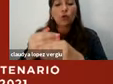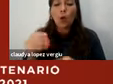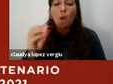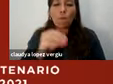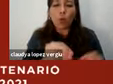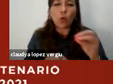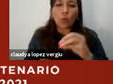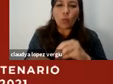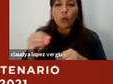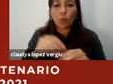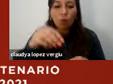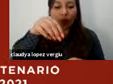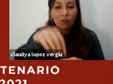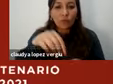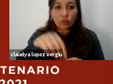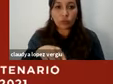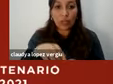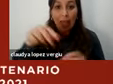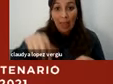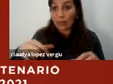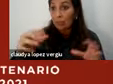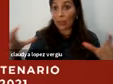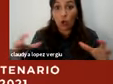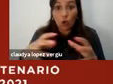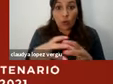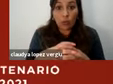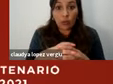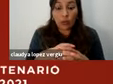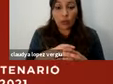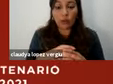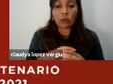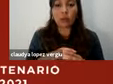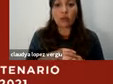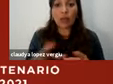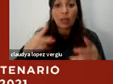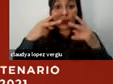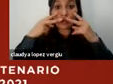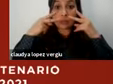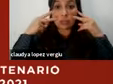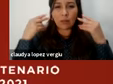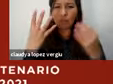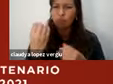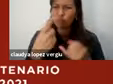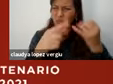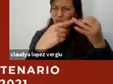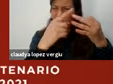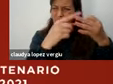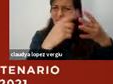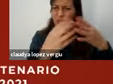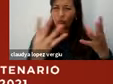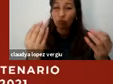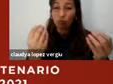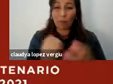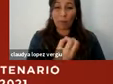más infusión, porque acá en las comunidades, en Aguajún, tenemos bastantes plantas medicinales, como por